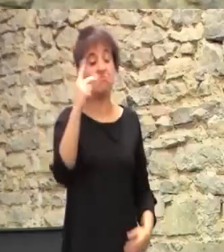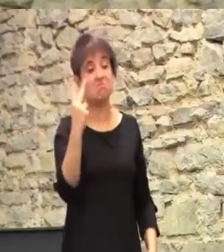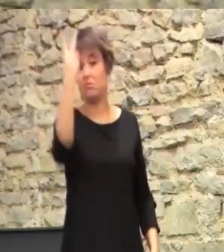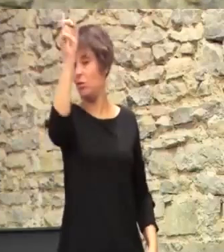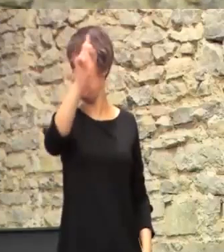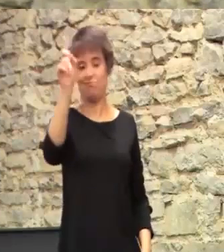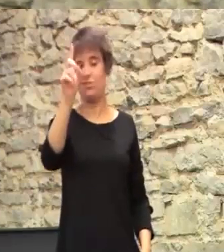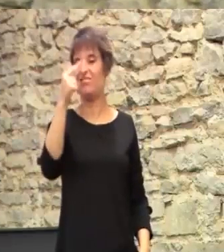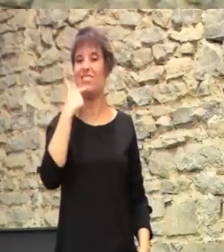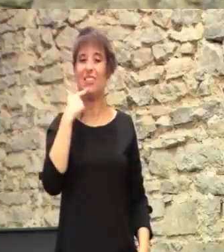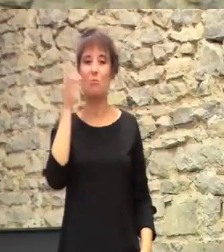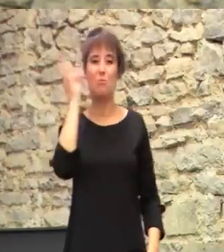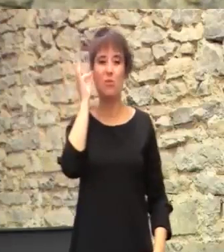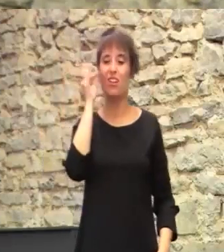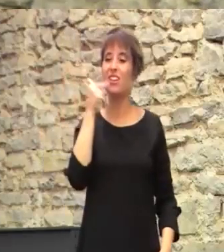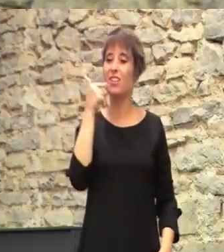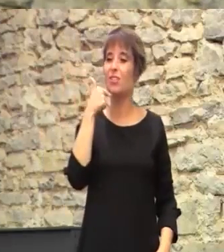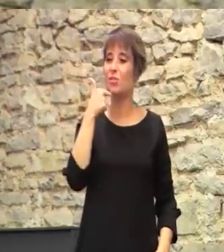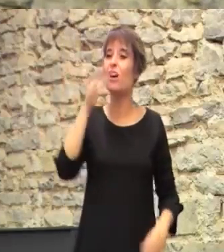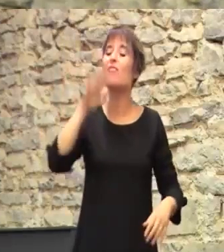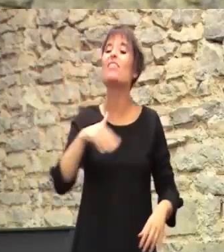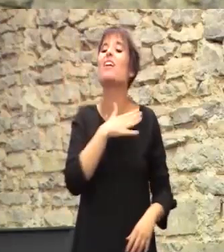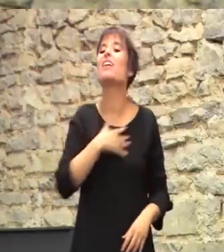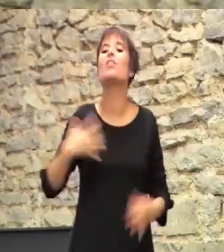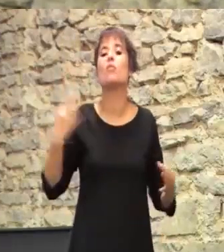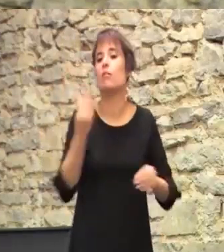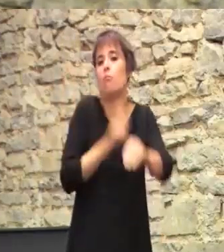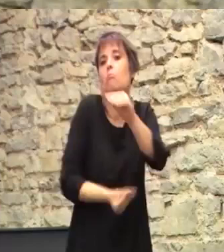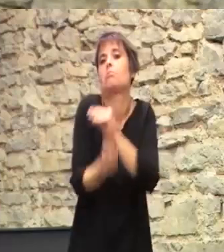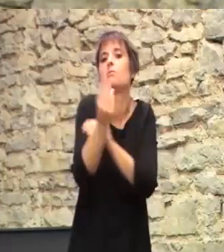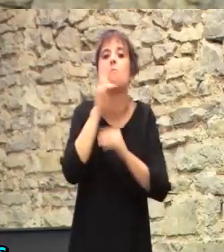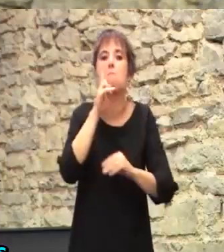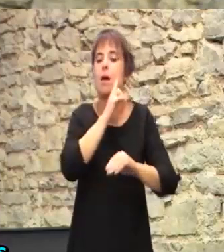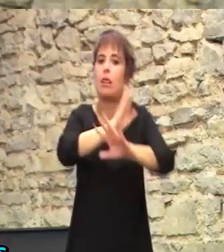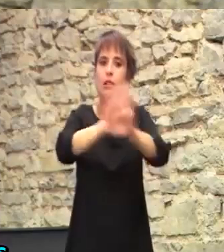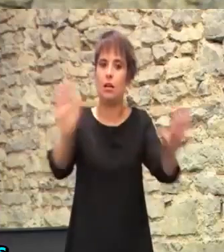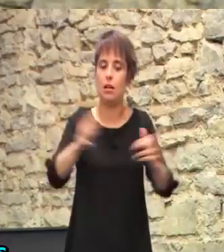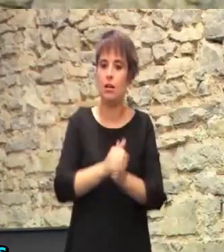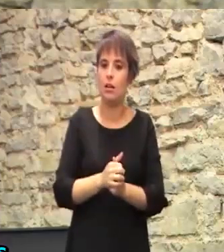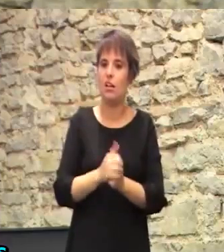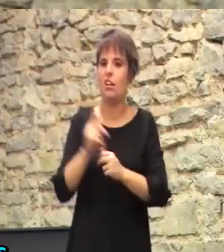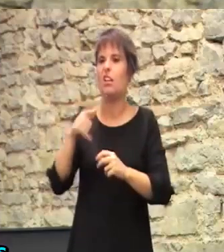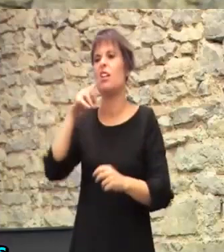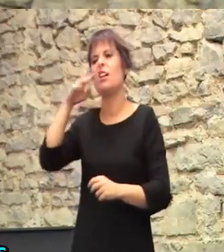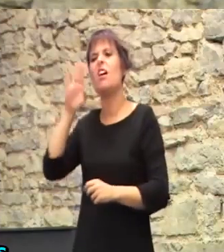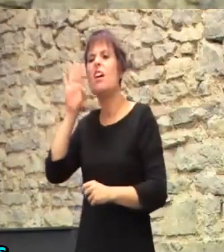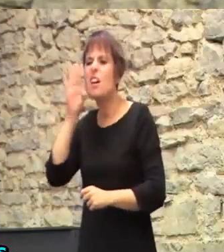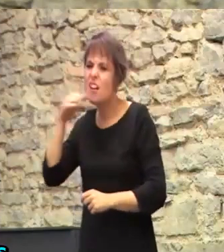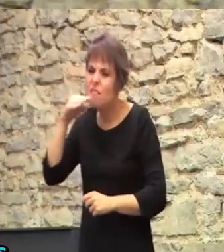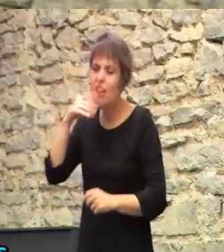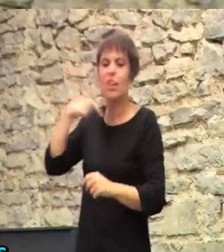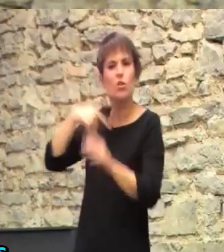están diciendo mira realmente lo que yo quiero es ser madre y enfadadas por tener que explicar sin